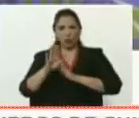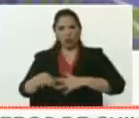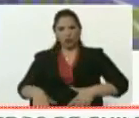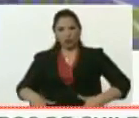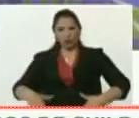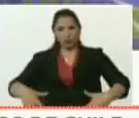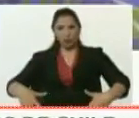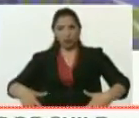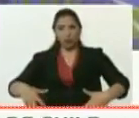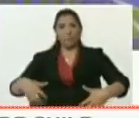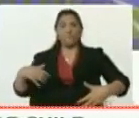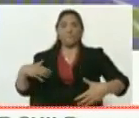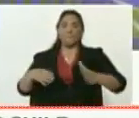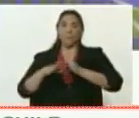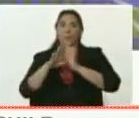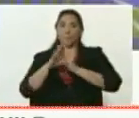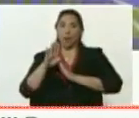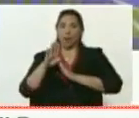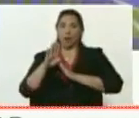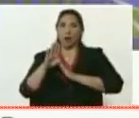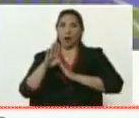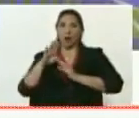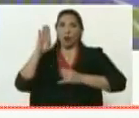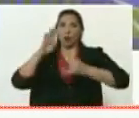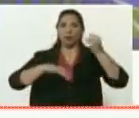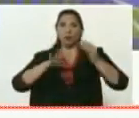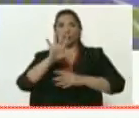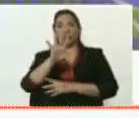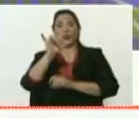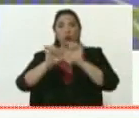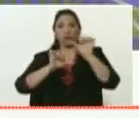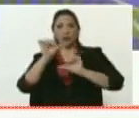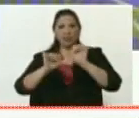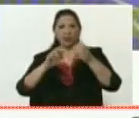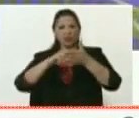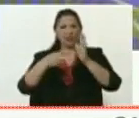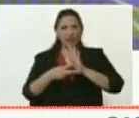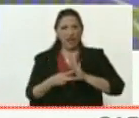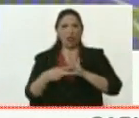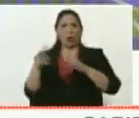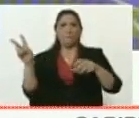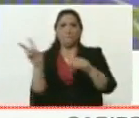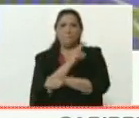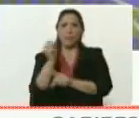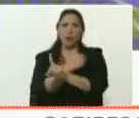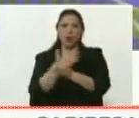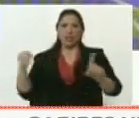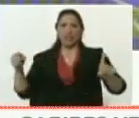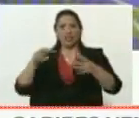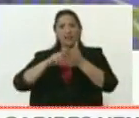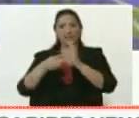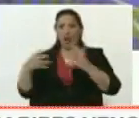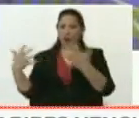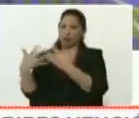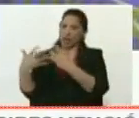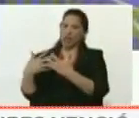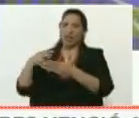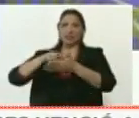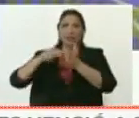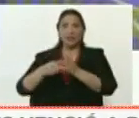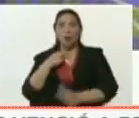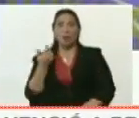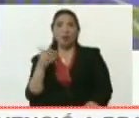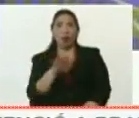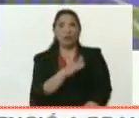capitalista durante los últimos 5 siglos. Ha significado violencia, ha significado guerra, ha significado